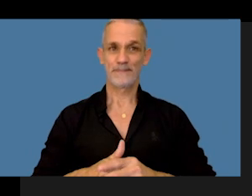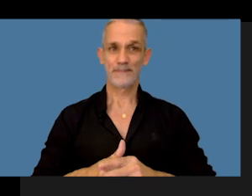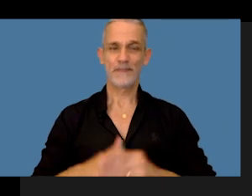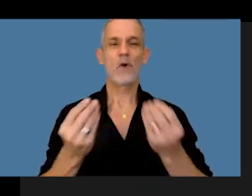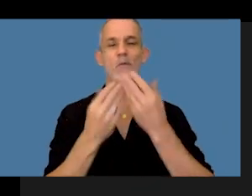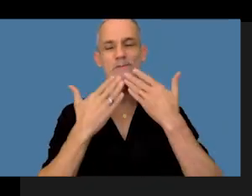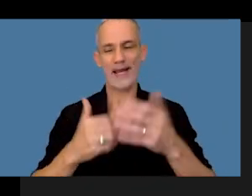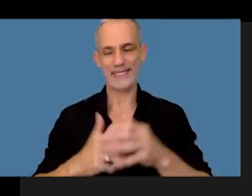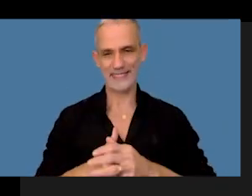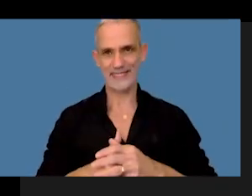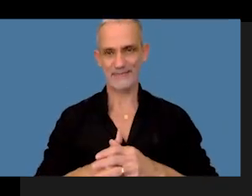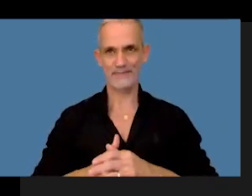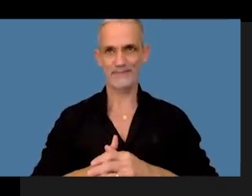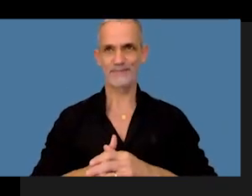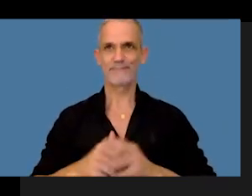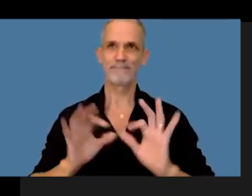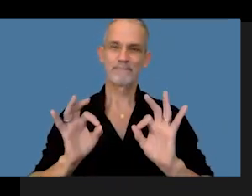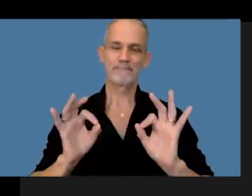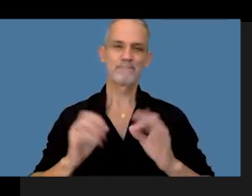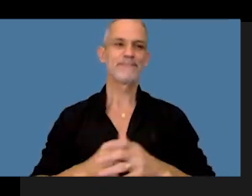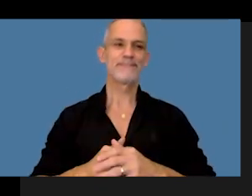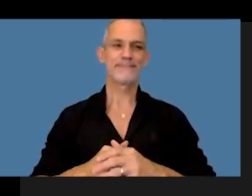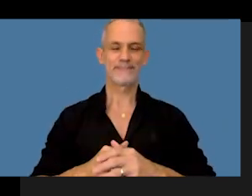Muchísimas gracias. No, Por favor, un placer.